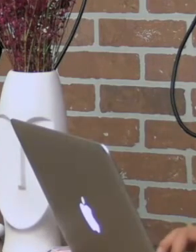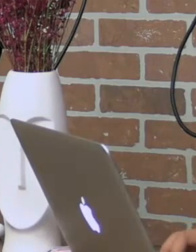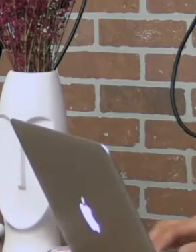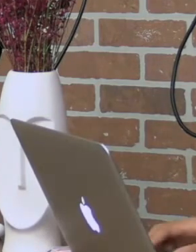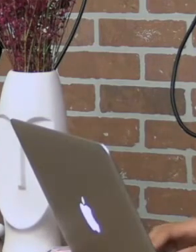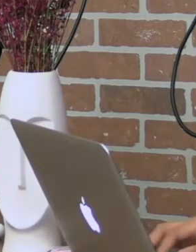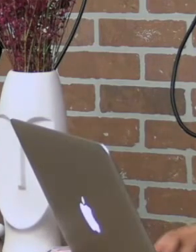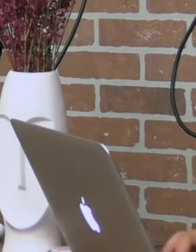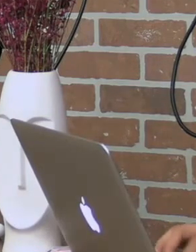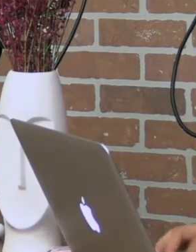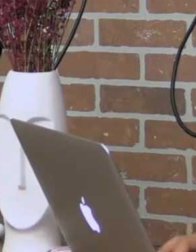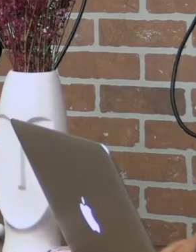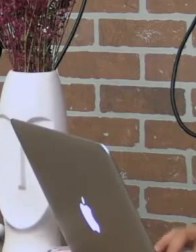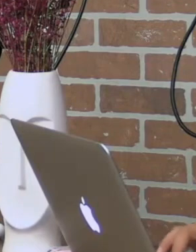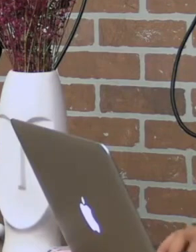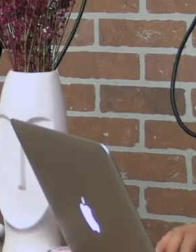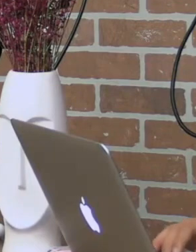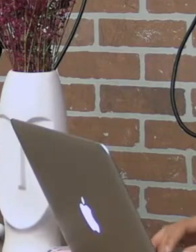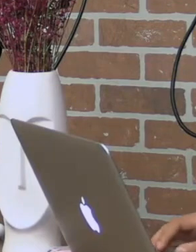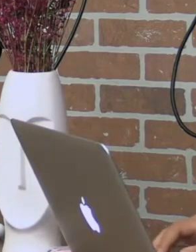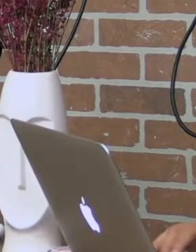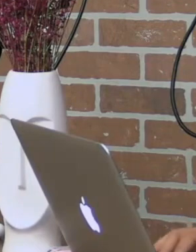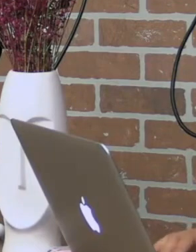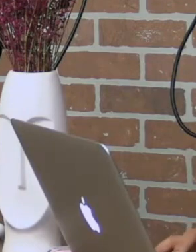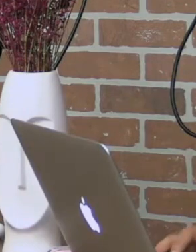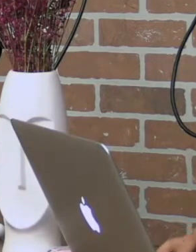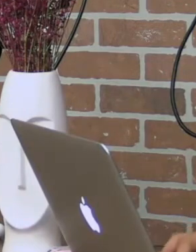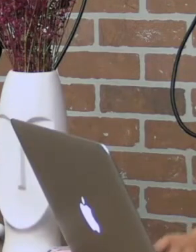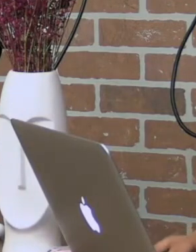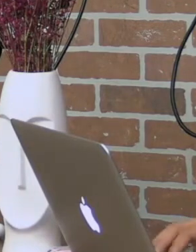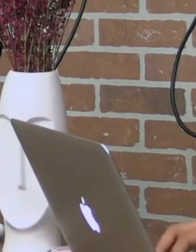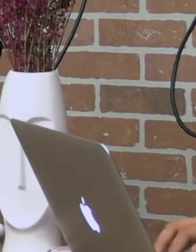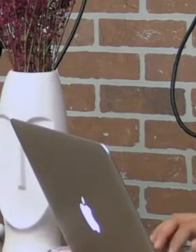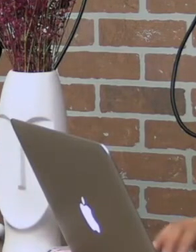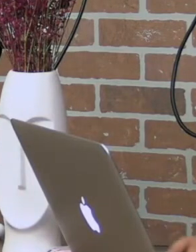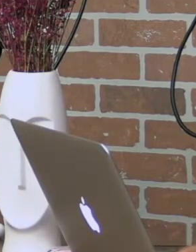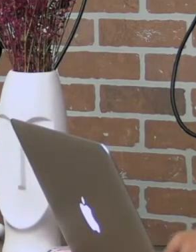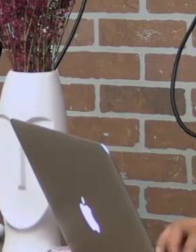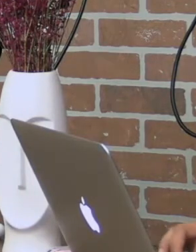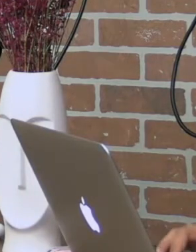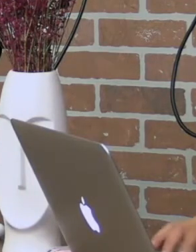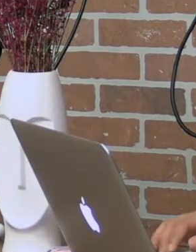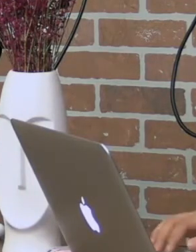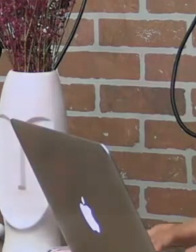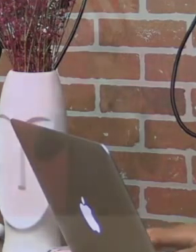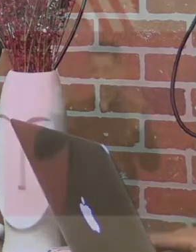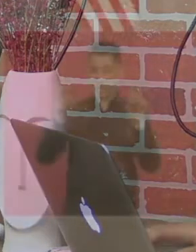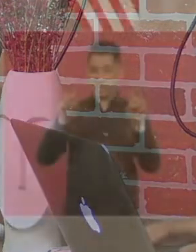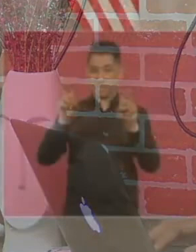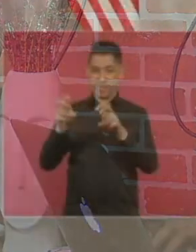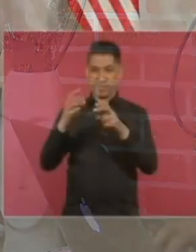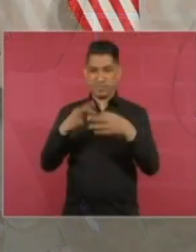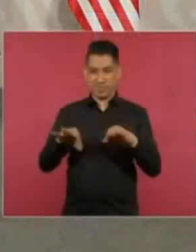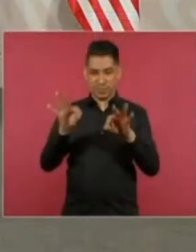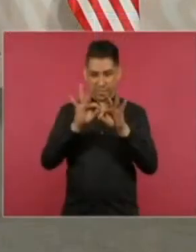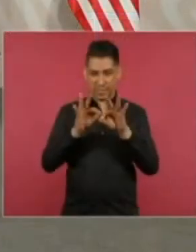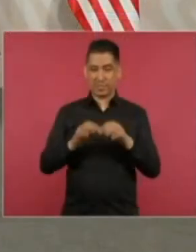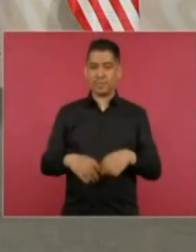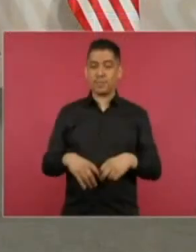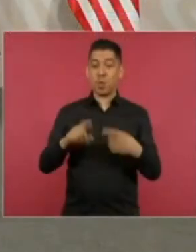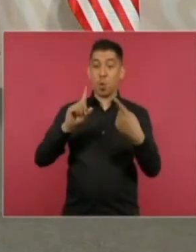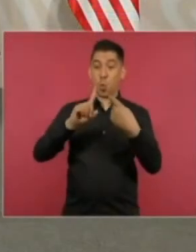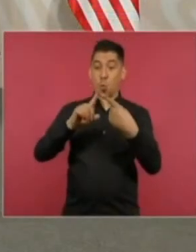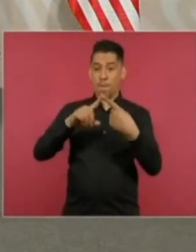que además ahondó sobre el combate en contra de los laboratorios clandestinos en este país. Vamos a escucharla. México no